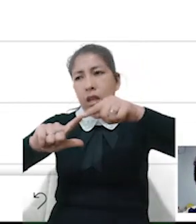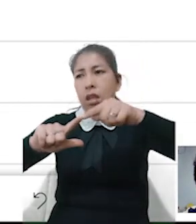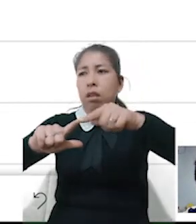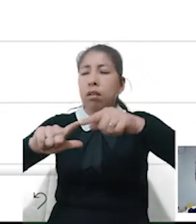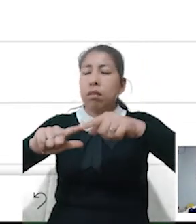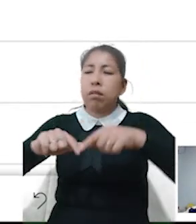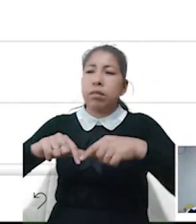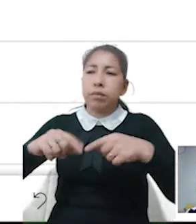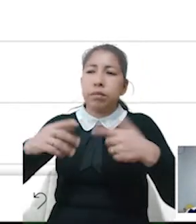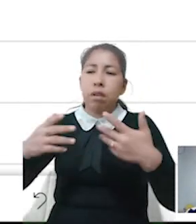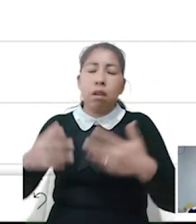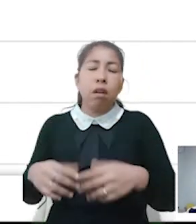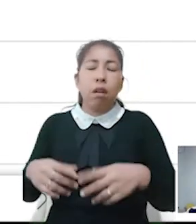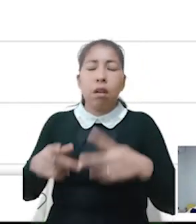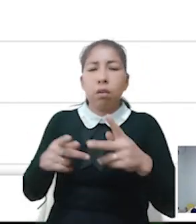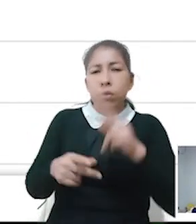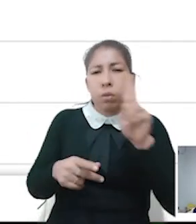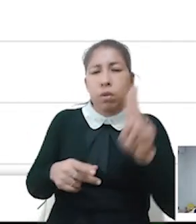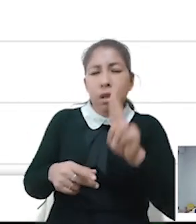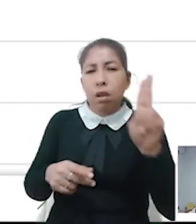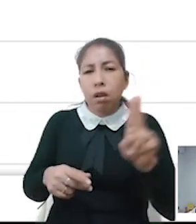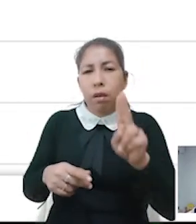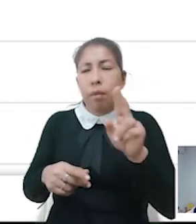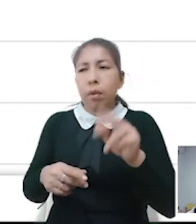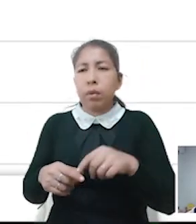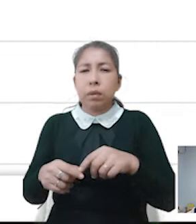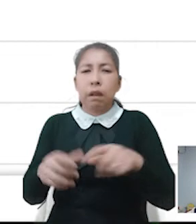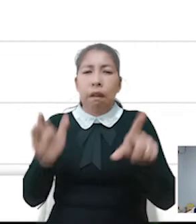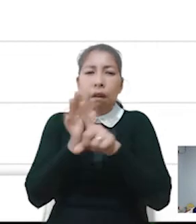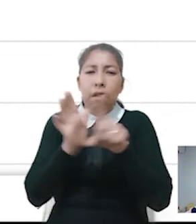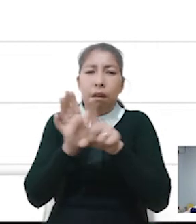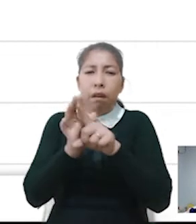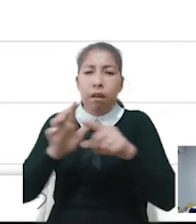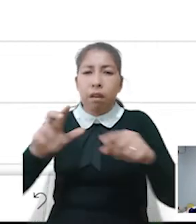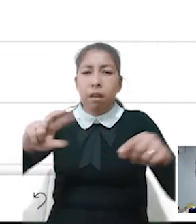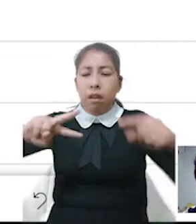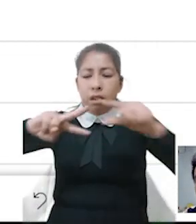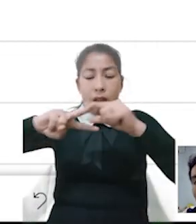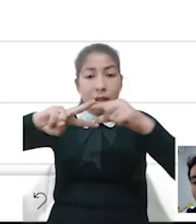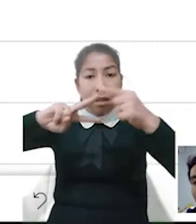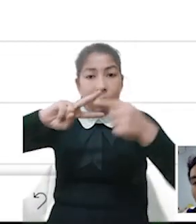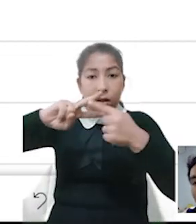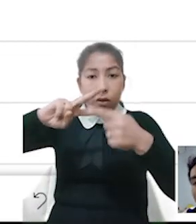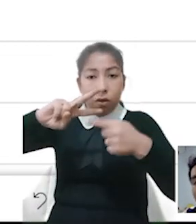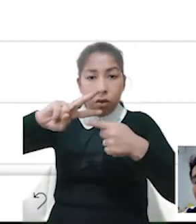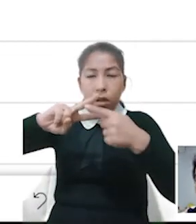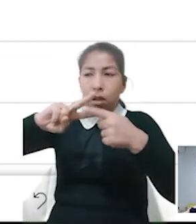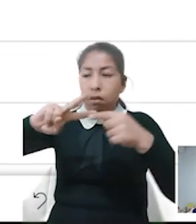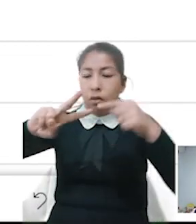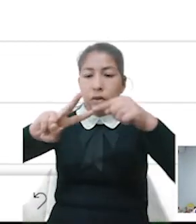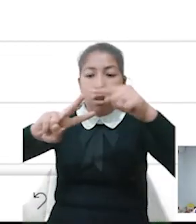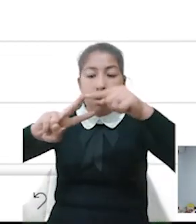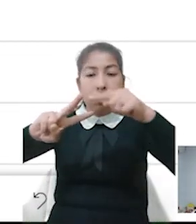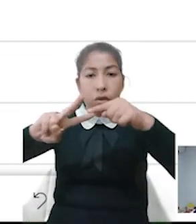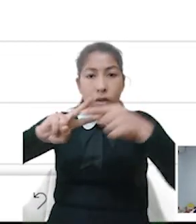agudo, por propiedad de los ángulos, ambas son iguales. ¿Qué quiere decir? Que si determino la medida de este